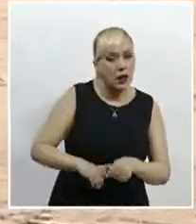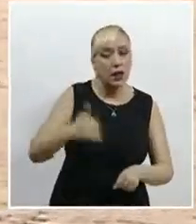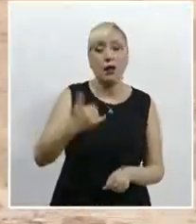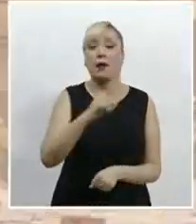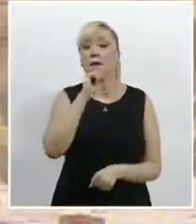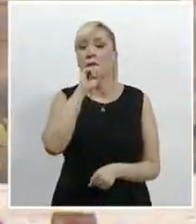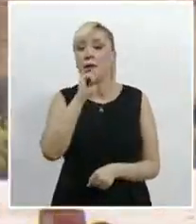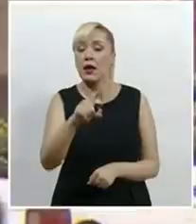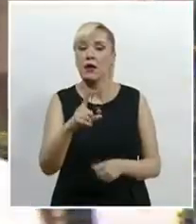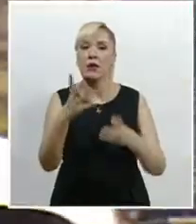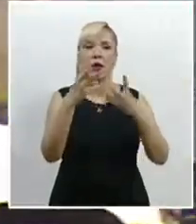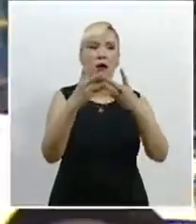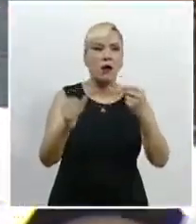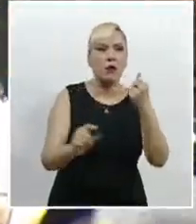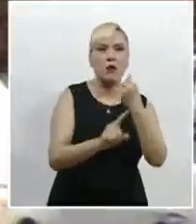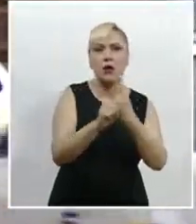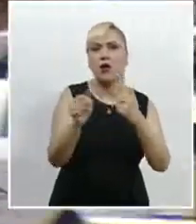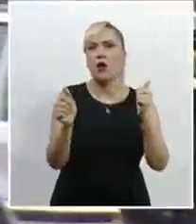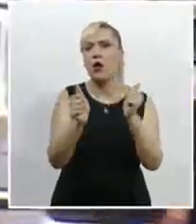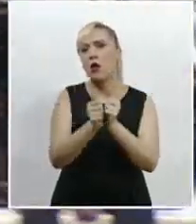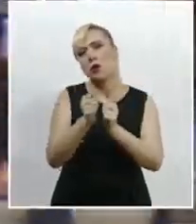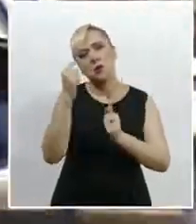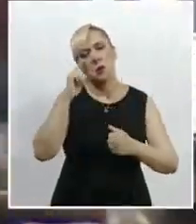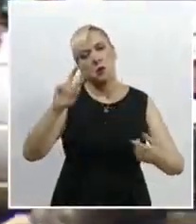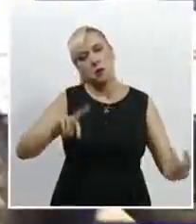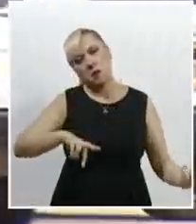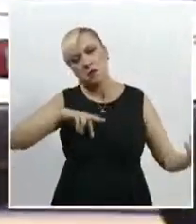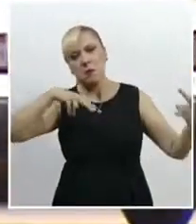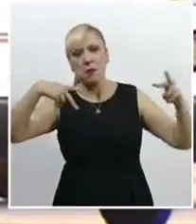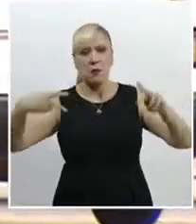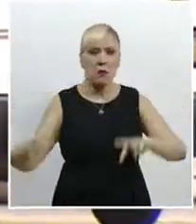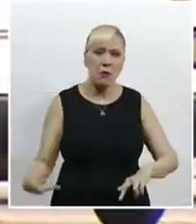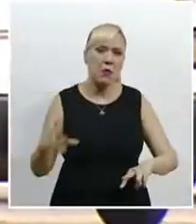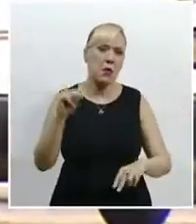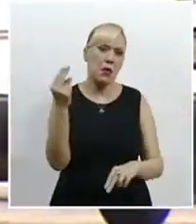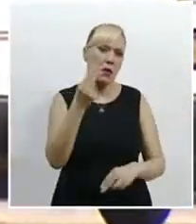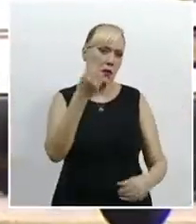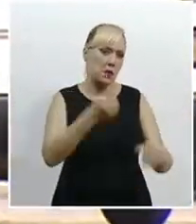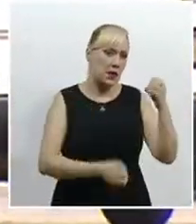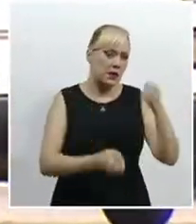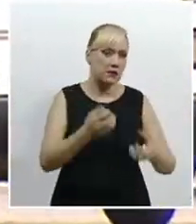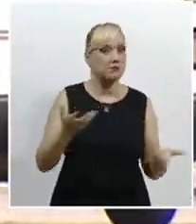la solución de conflictos a través de medios alternativos, entre otros aspectos.